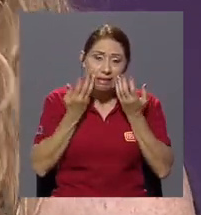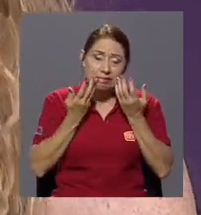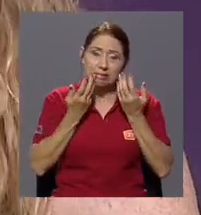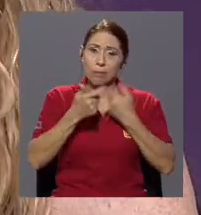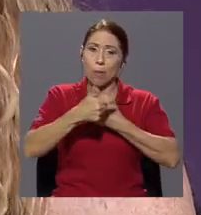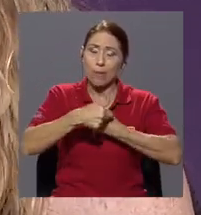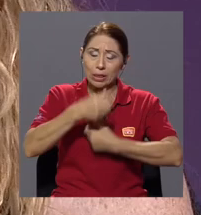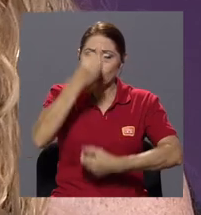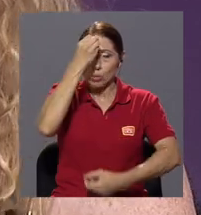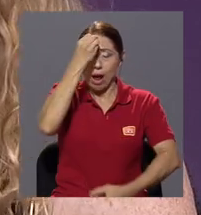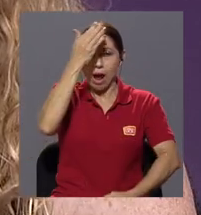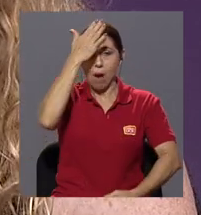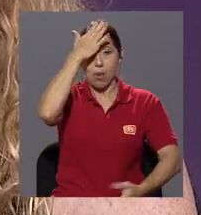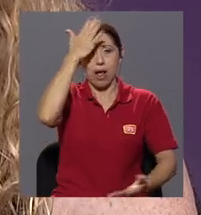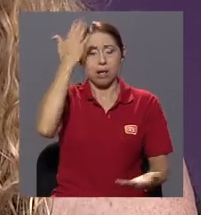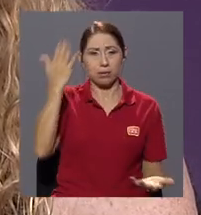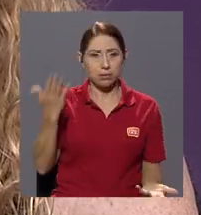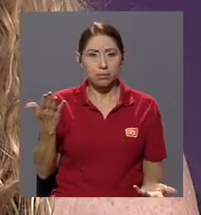traumatizante